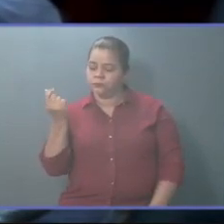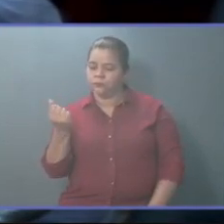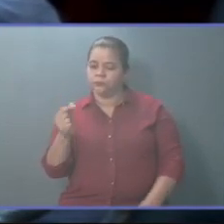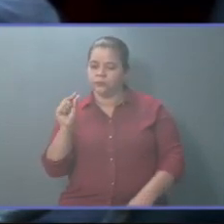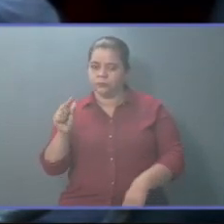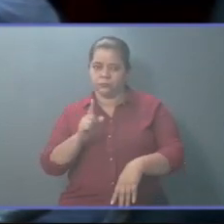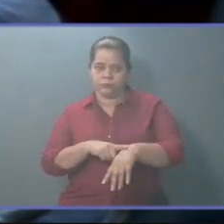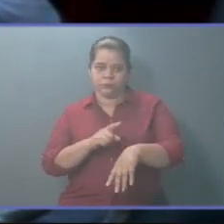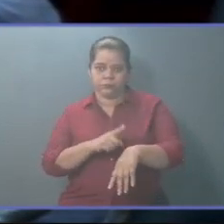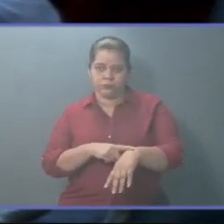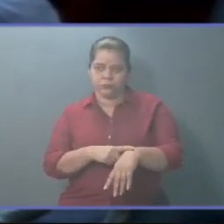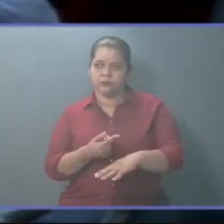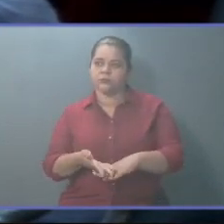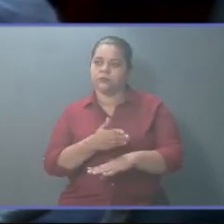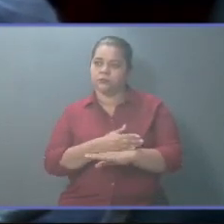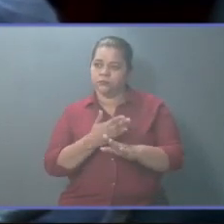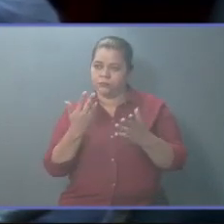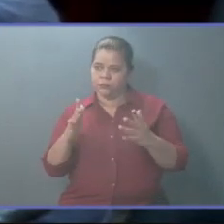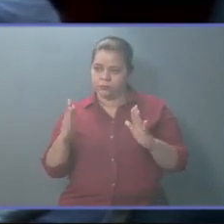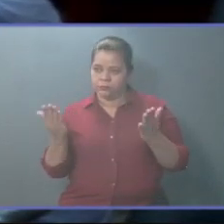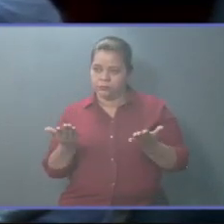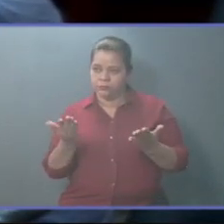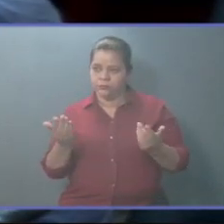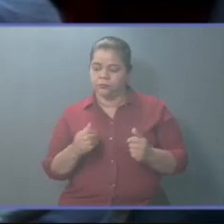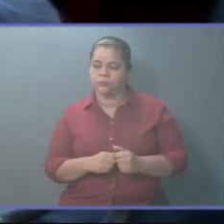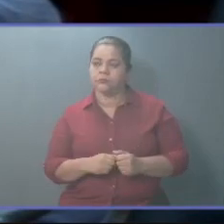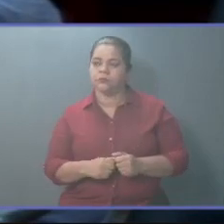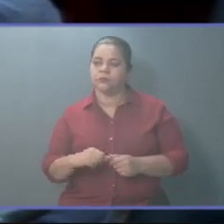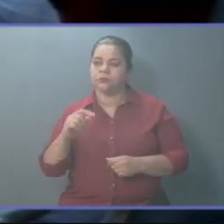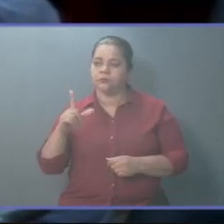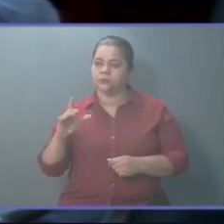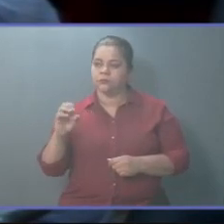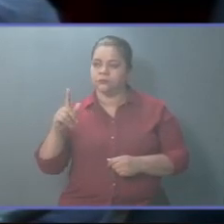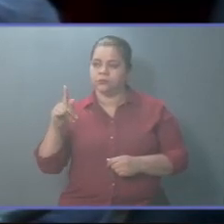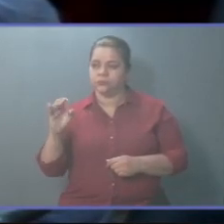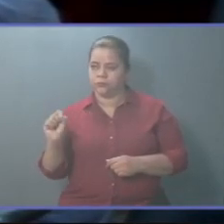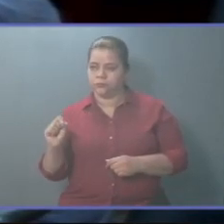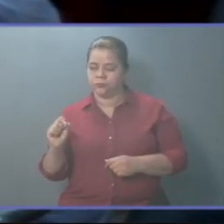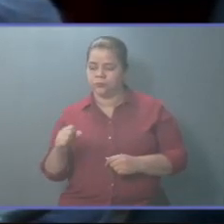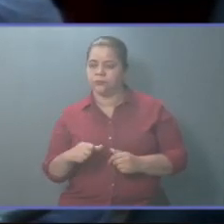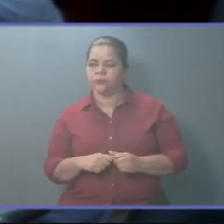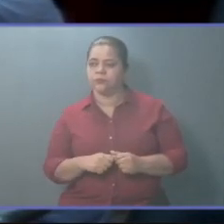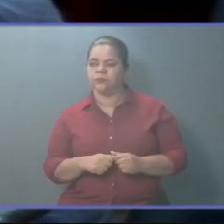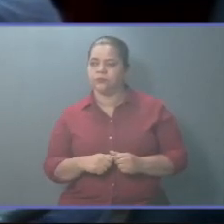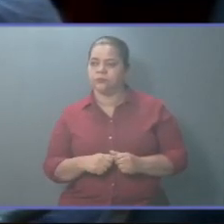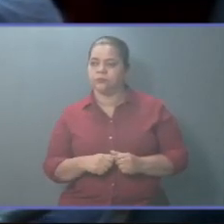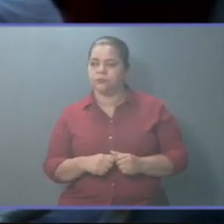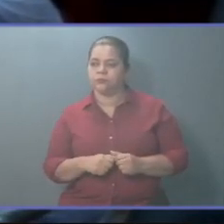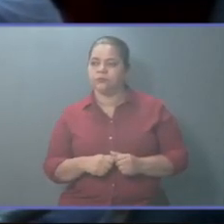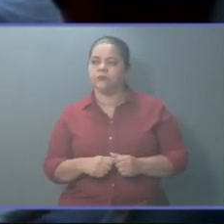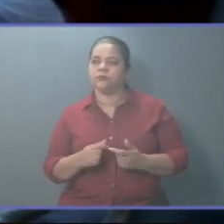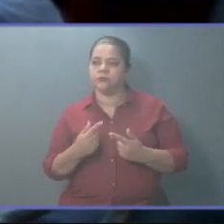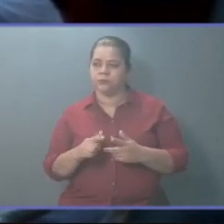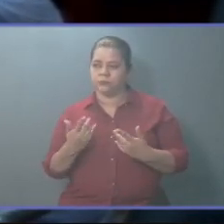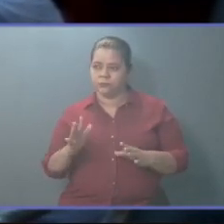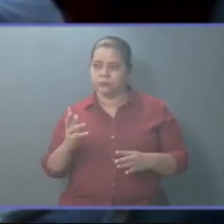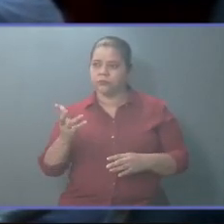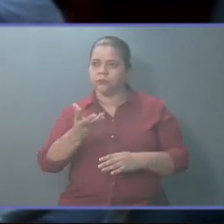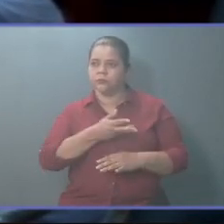realmente ha ocurrido a través de CETES, de LETES o de otro tipo de emisión. Y a nosotros nos